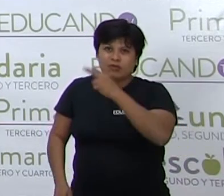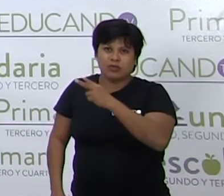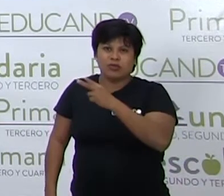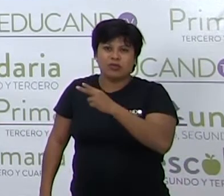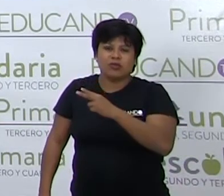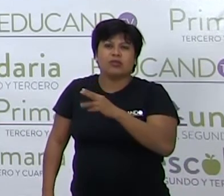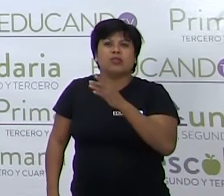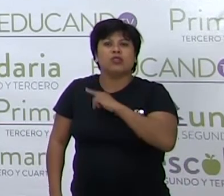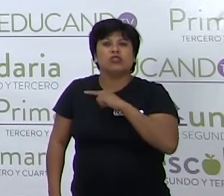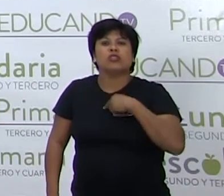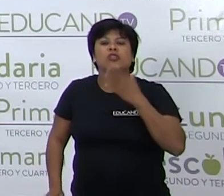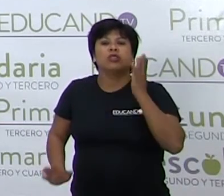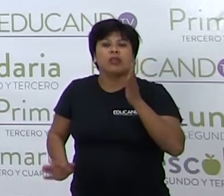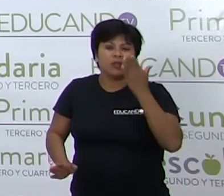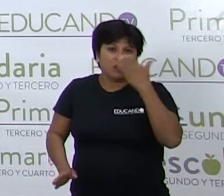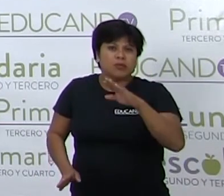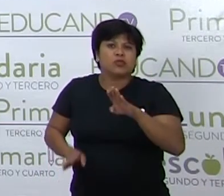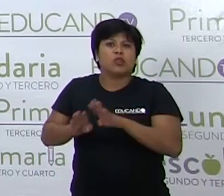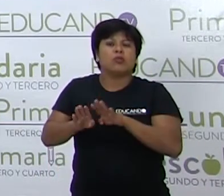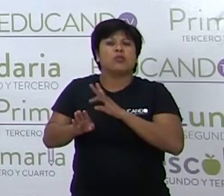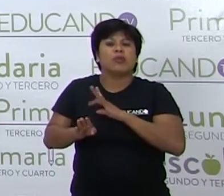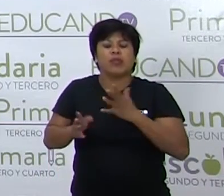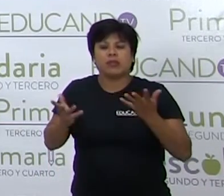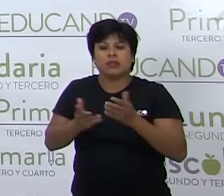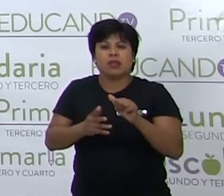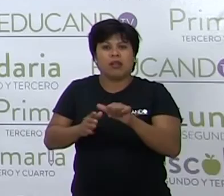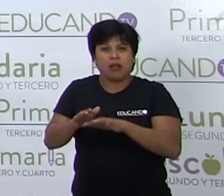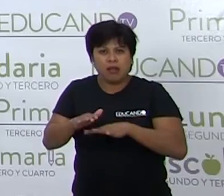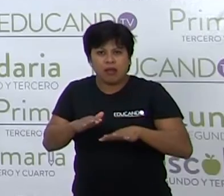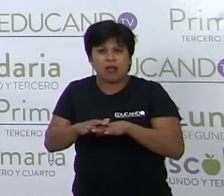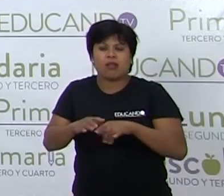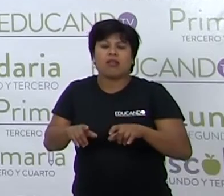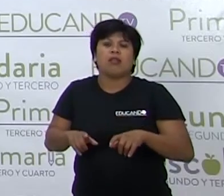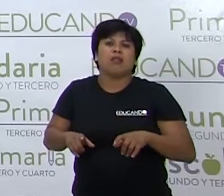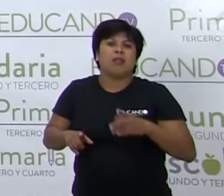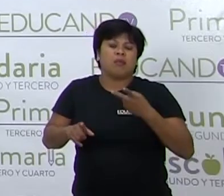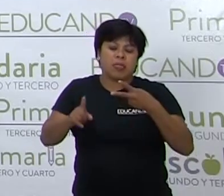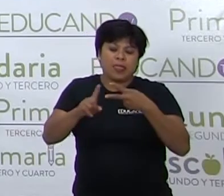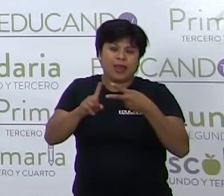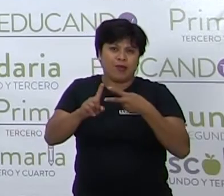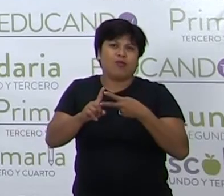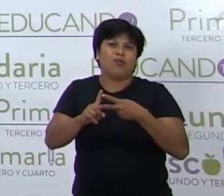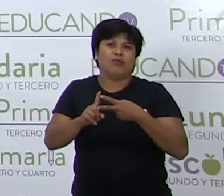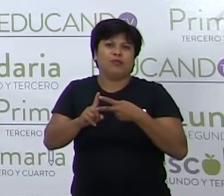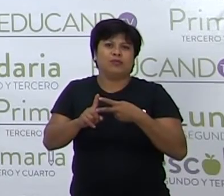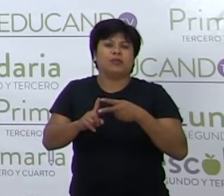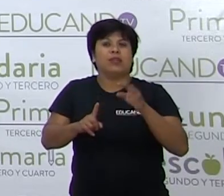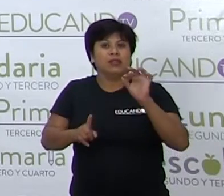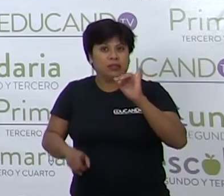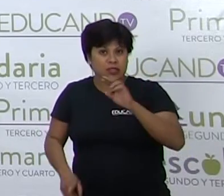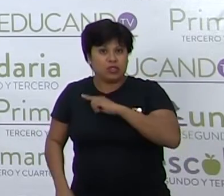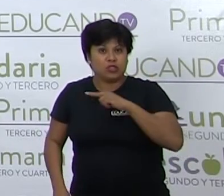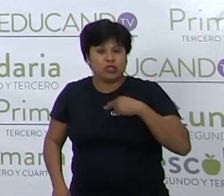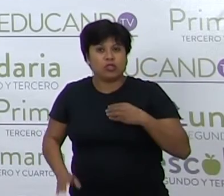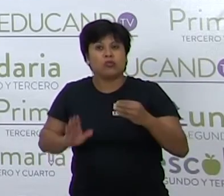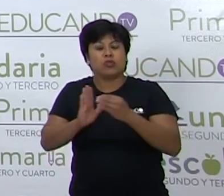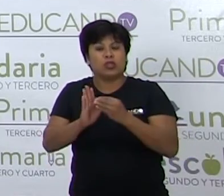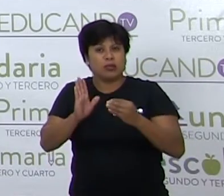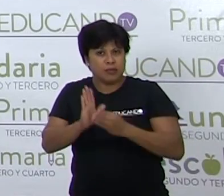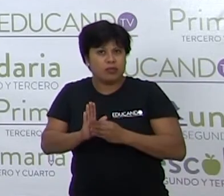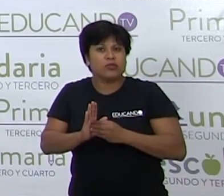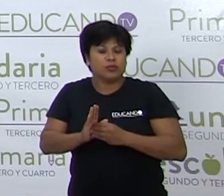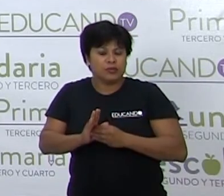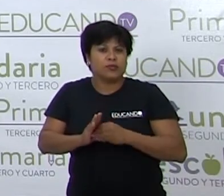ya sabemos cuál es cómo podemos calcular el área de un triángulo si aplicamos un poquito